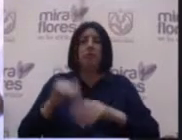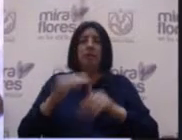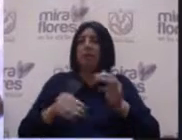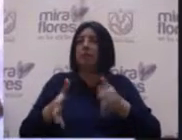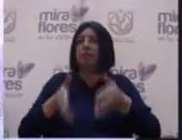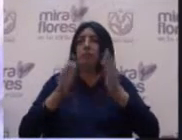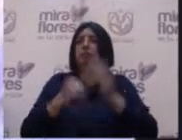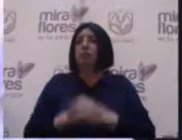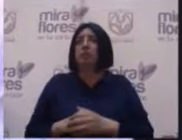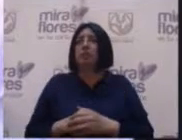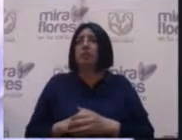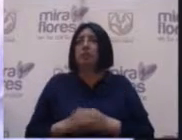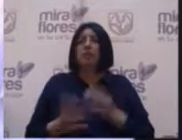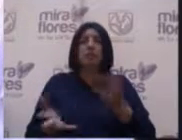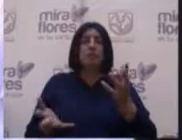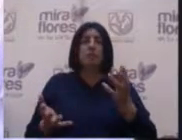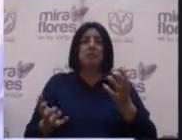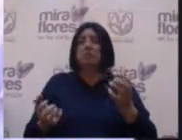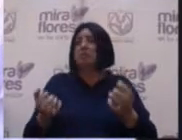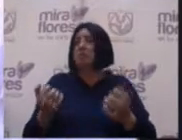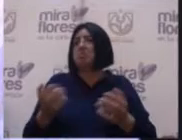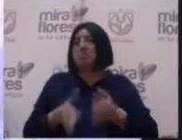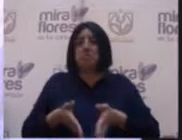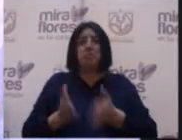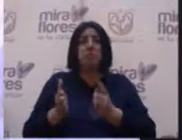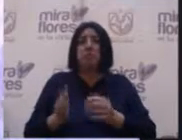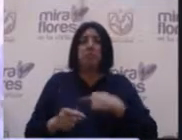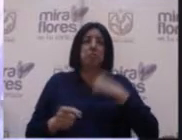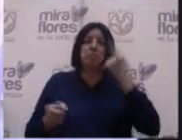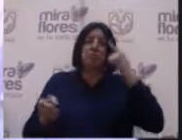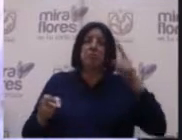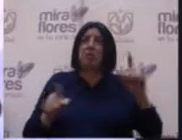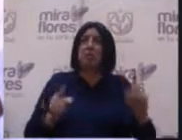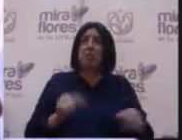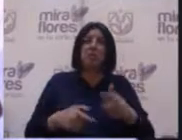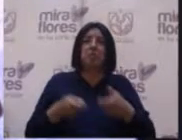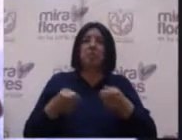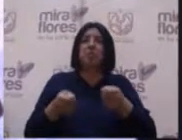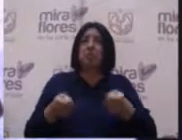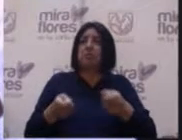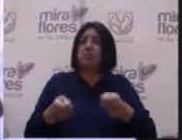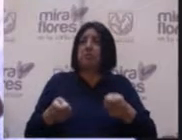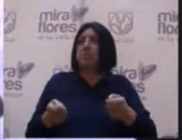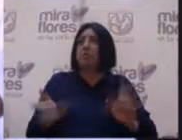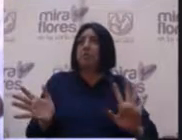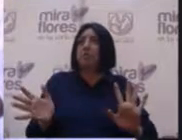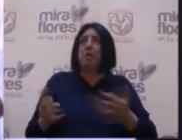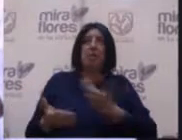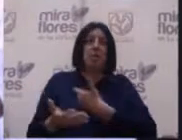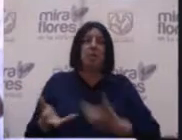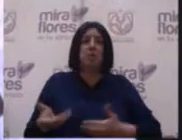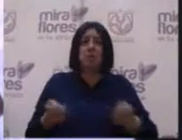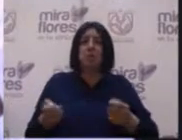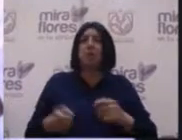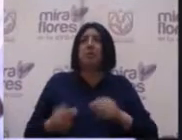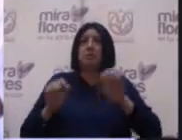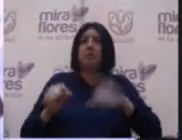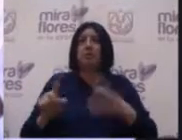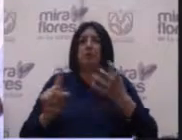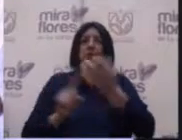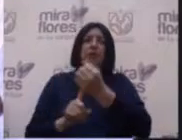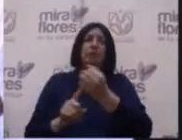infraestructura vehicular. Pero yo no estoy de acuerdo en que debemos presionar al gobierno para lograr